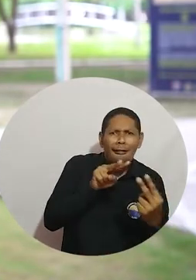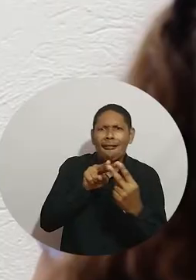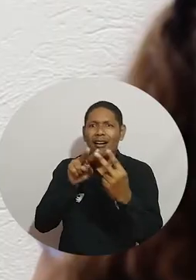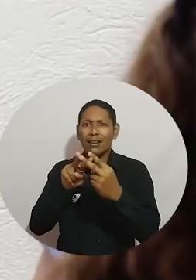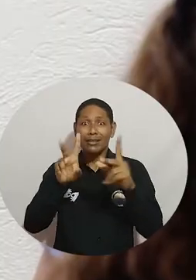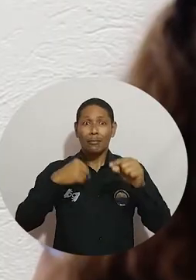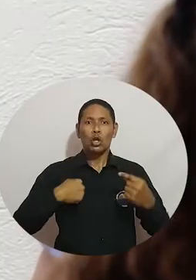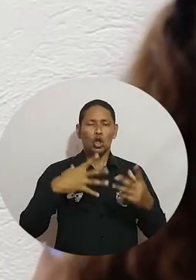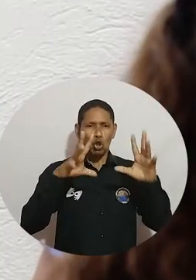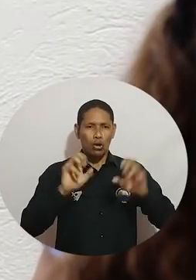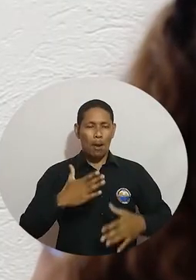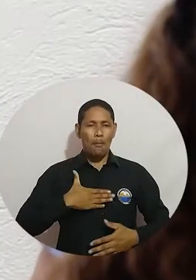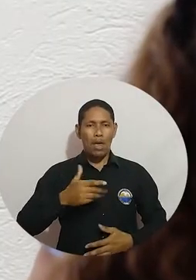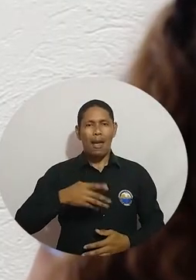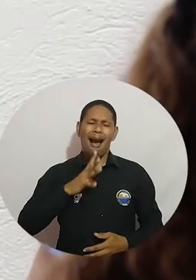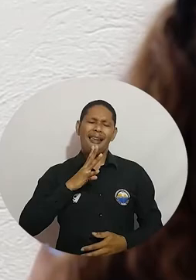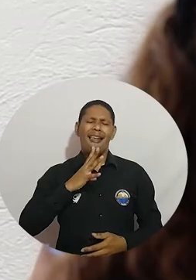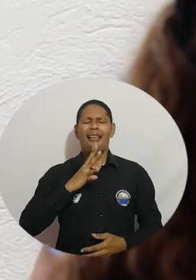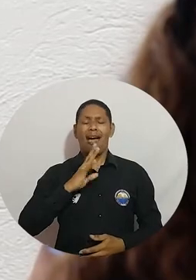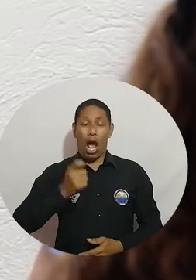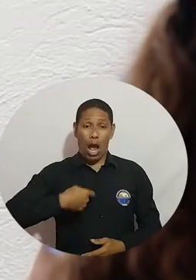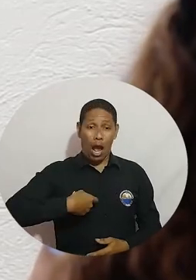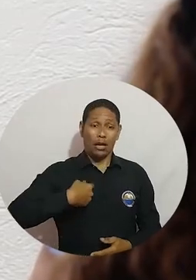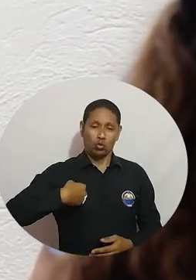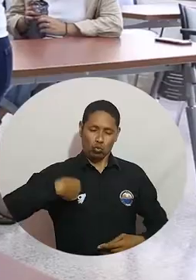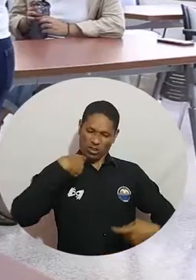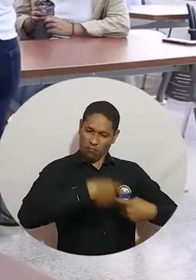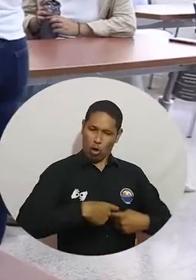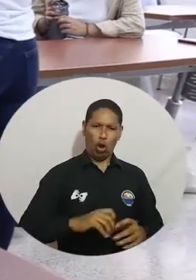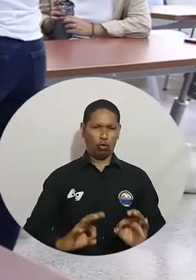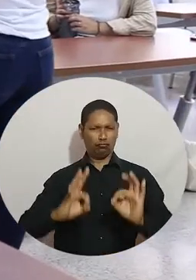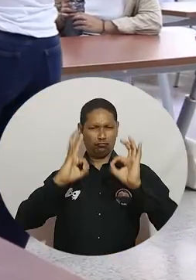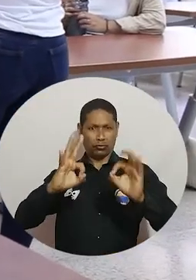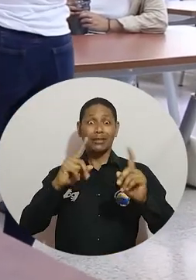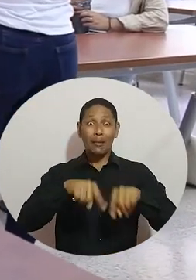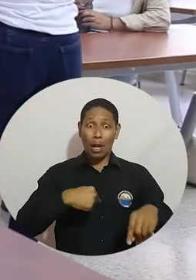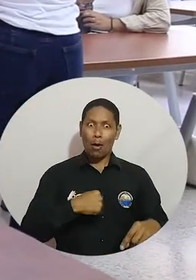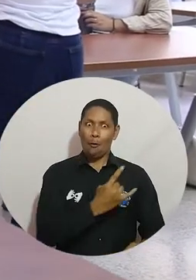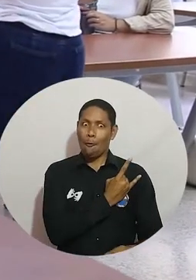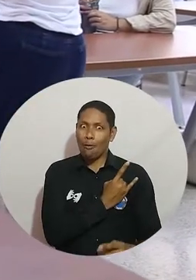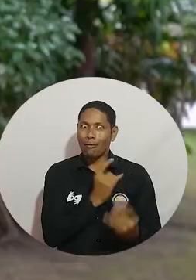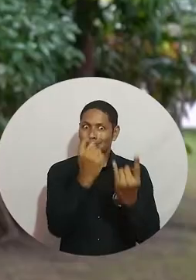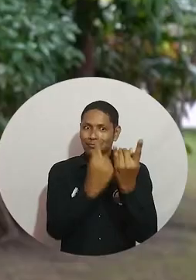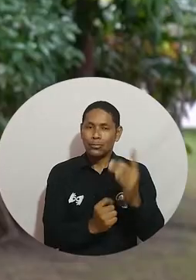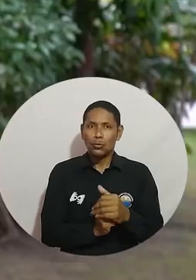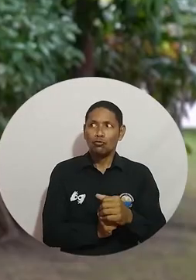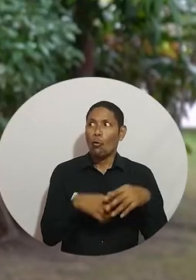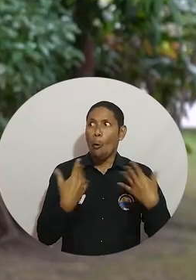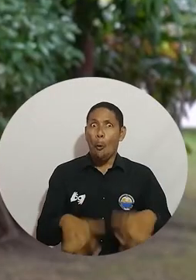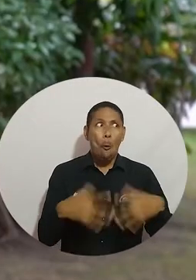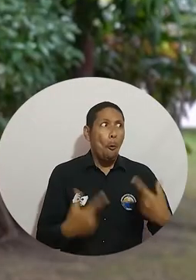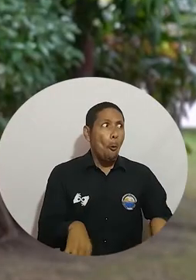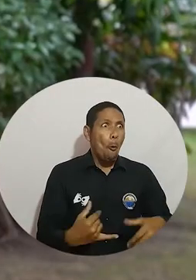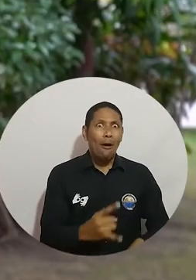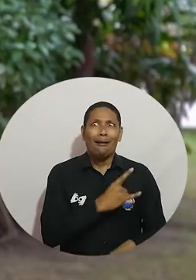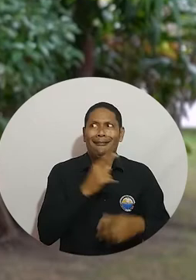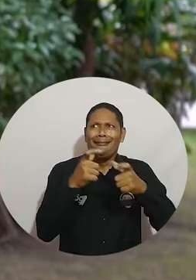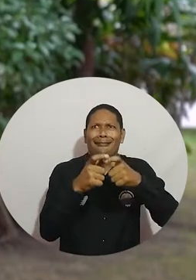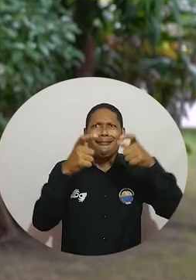Colombia, y también quiero mejorar mi nivel de español, también hacer algunos créditos en la universidad. Me parece grande